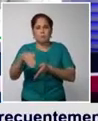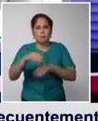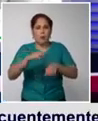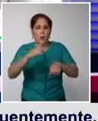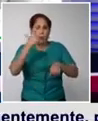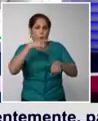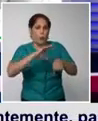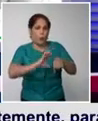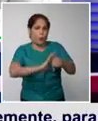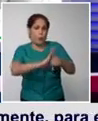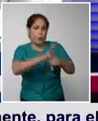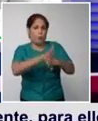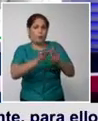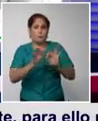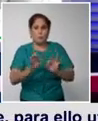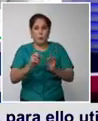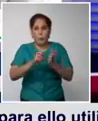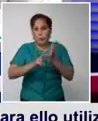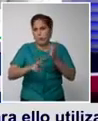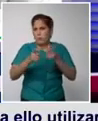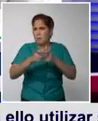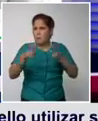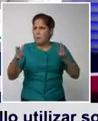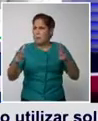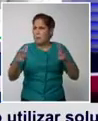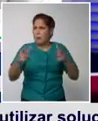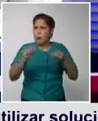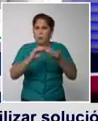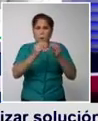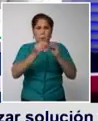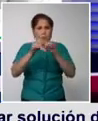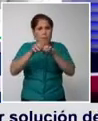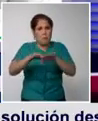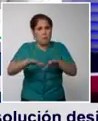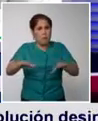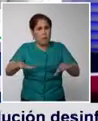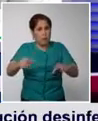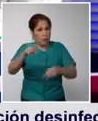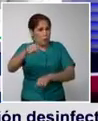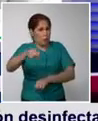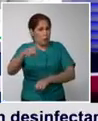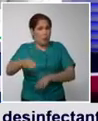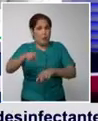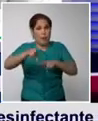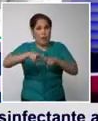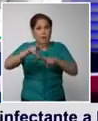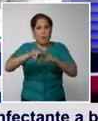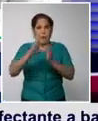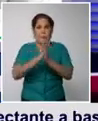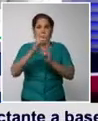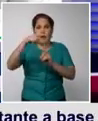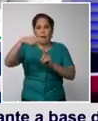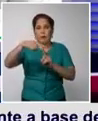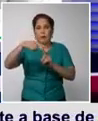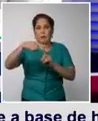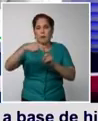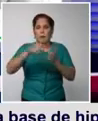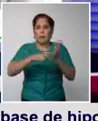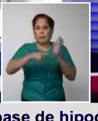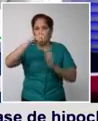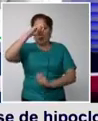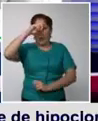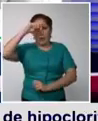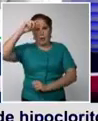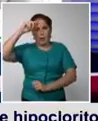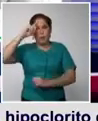de la enfermedad. Las provincias con mayores cifras de contagio en esta jornada: La Habana, Matanzas y Santi Espíritus. Es